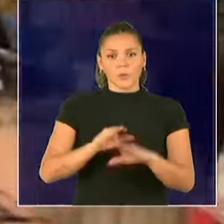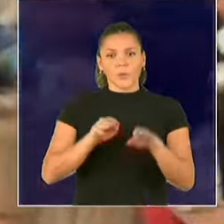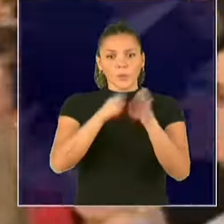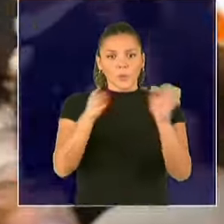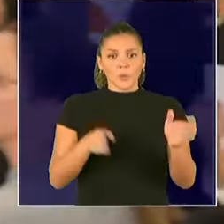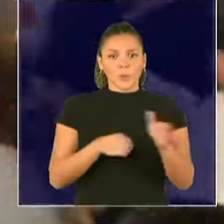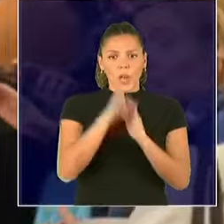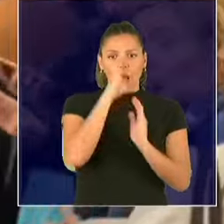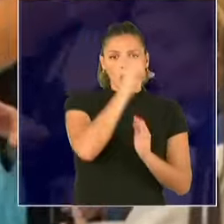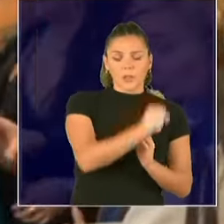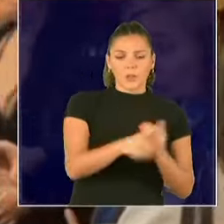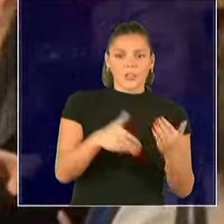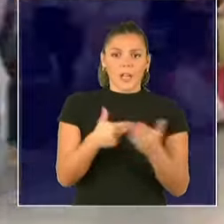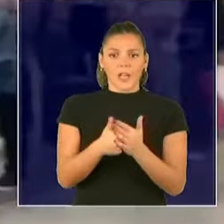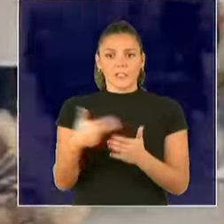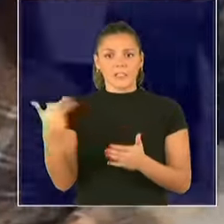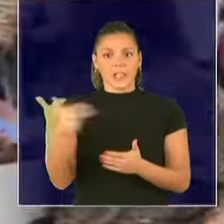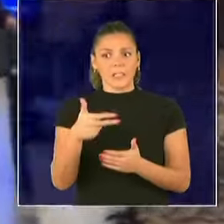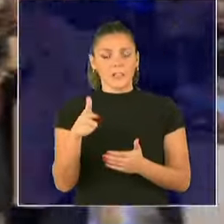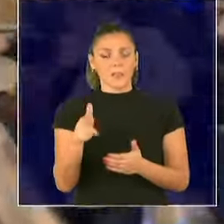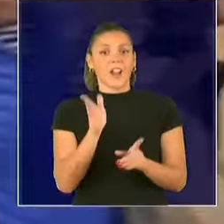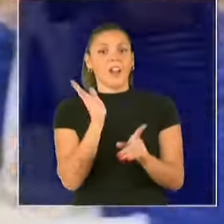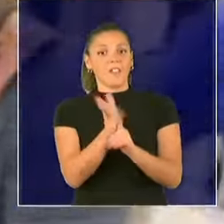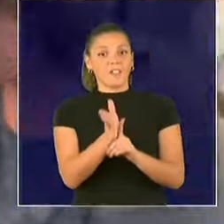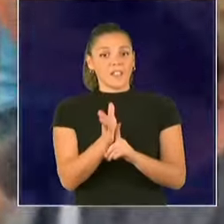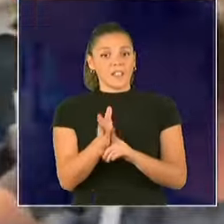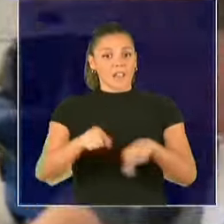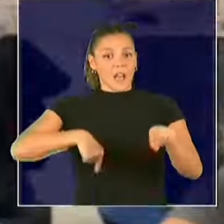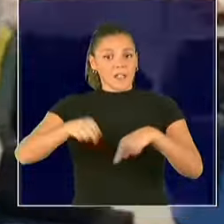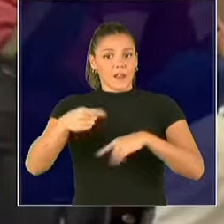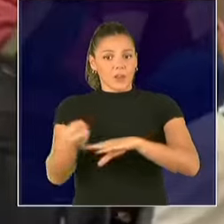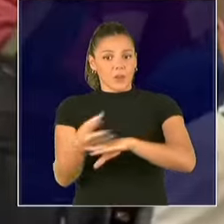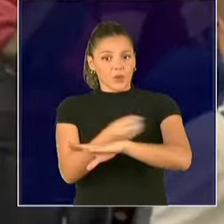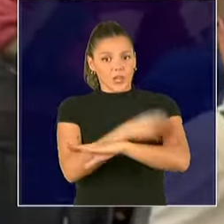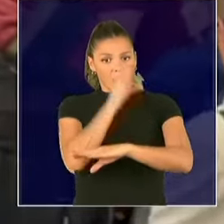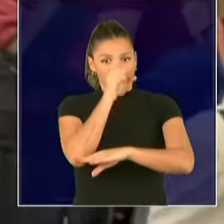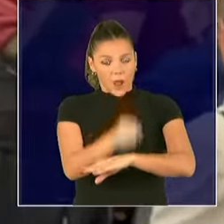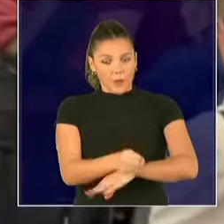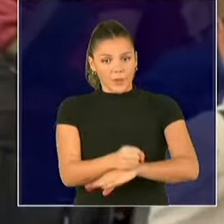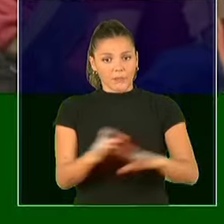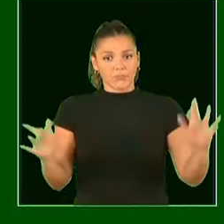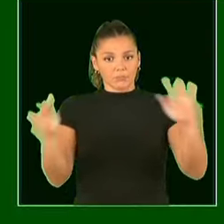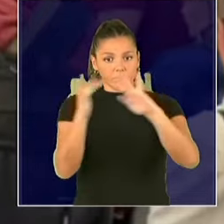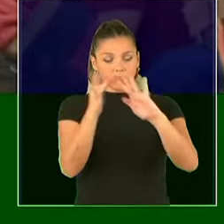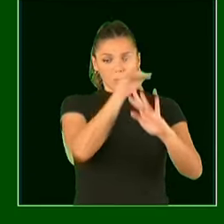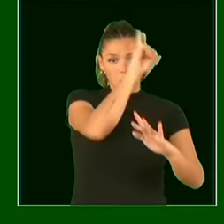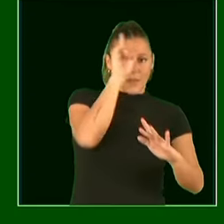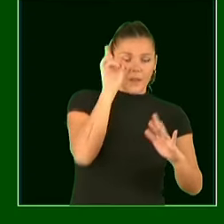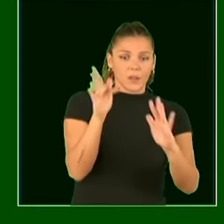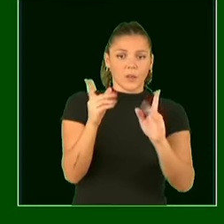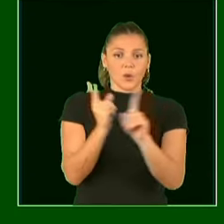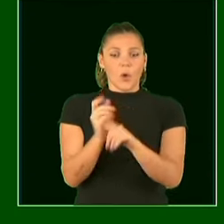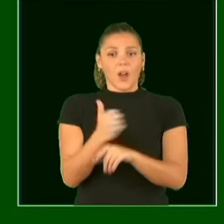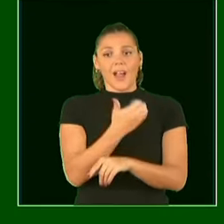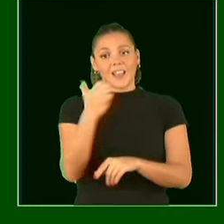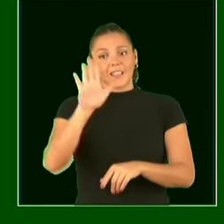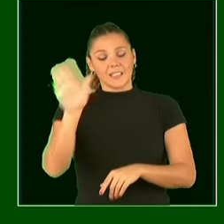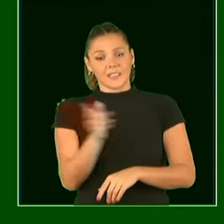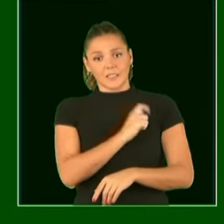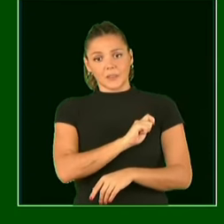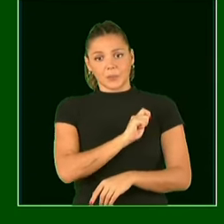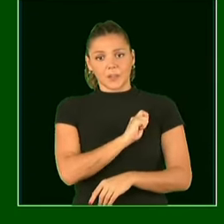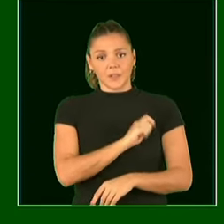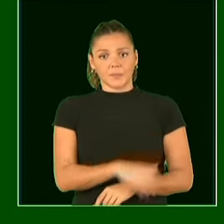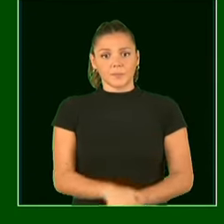alta velocidad que comunica Madrid con el este de España. Salía a las 6:15. Desde